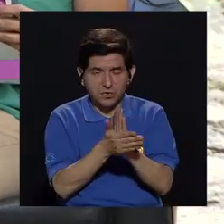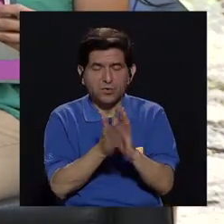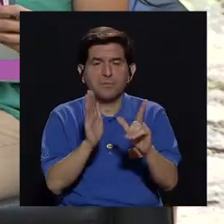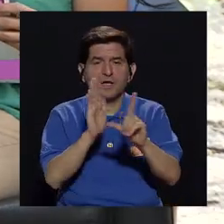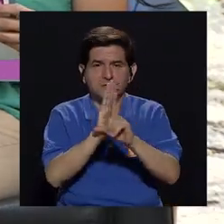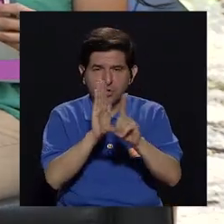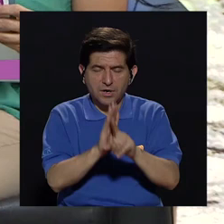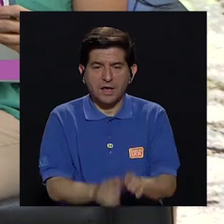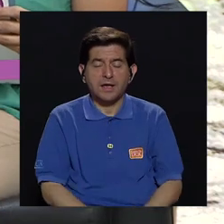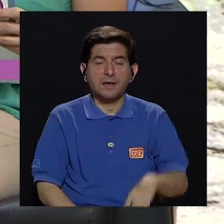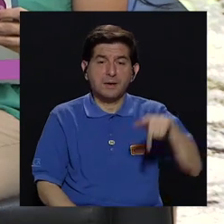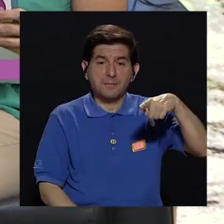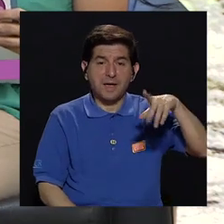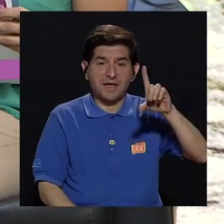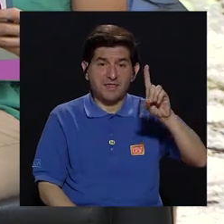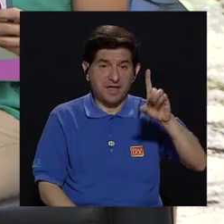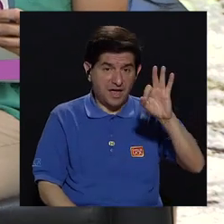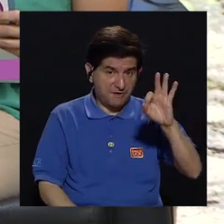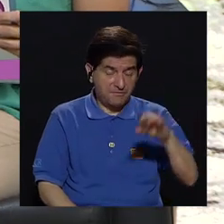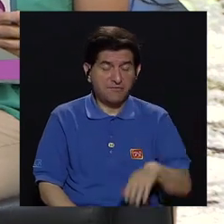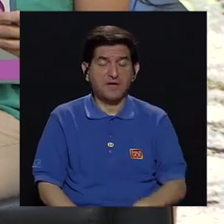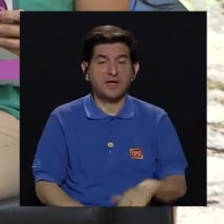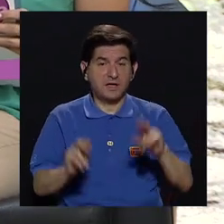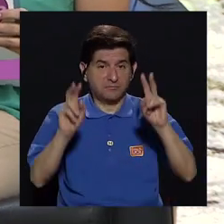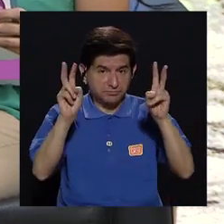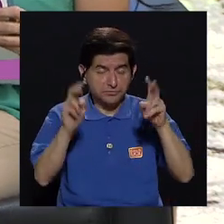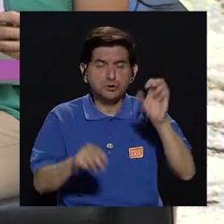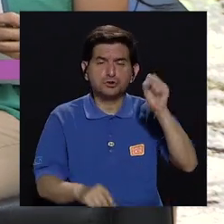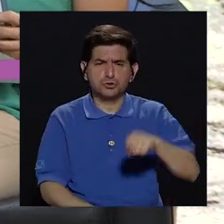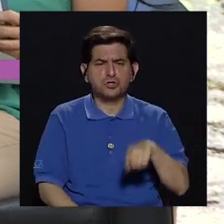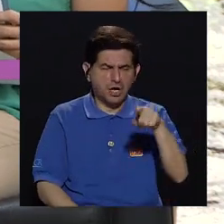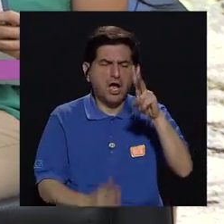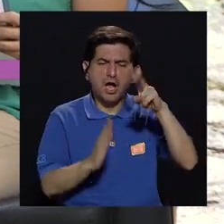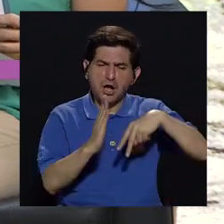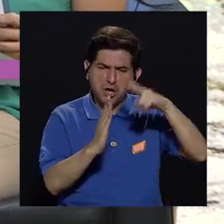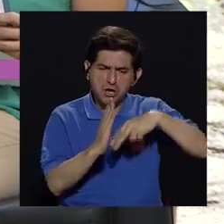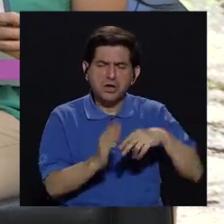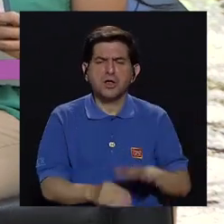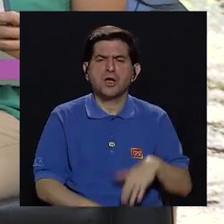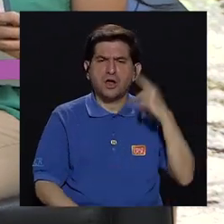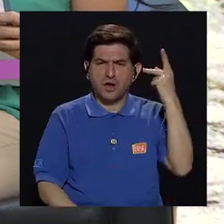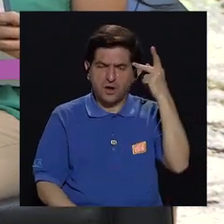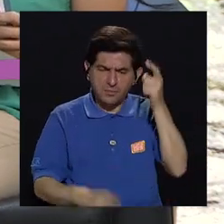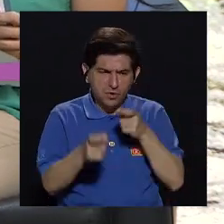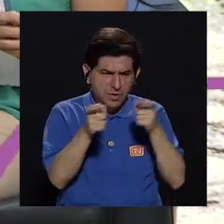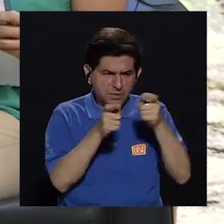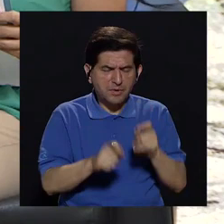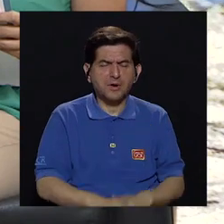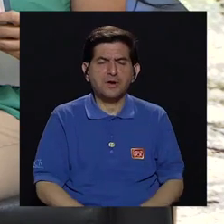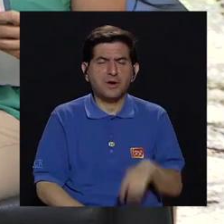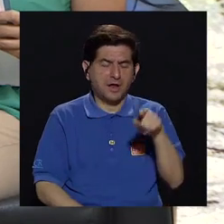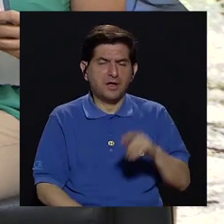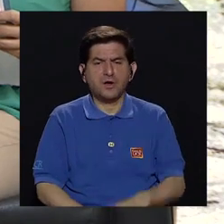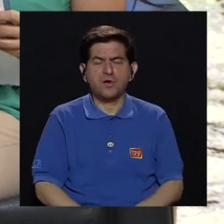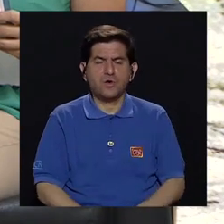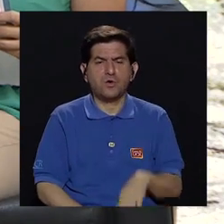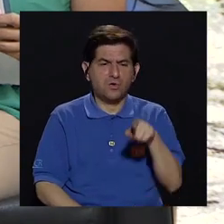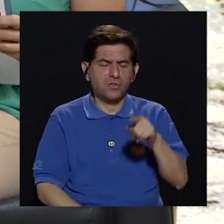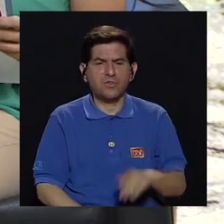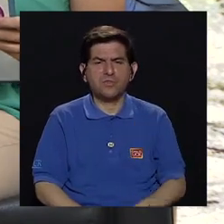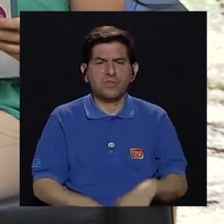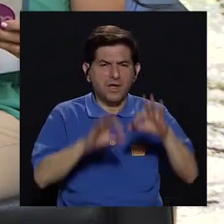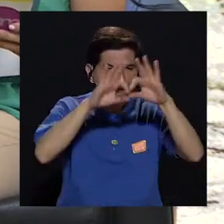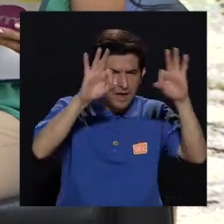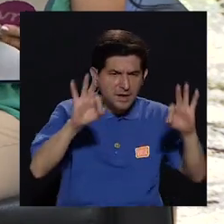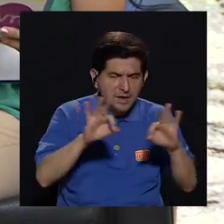documentos, leyes, PDFs. Decretos. Uh-huh. Sí, PDFs donde pueden leer de qué trata la política de manejo de imágenes médicas,